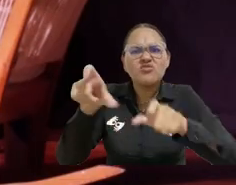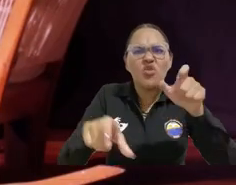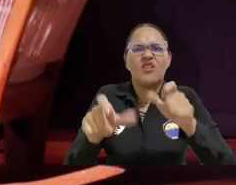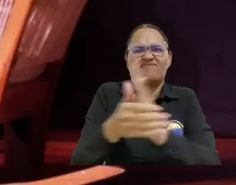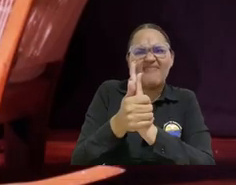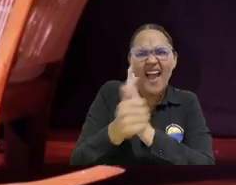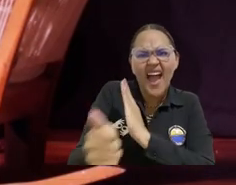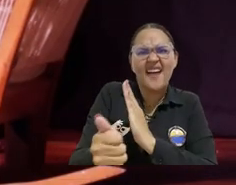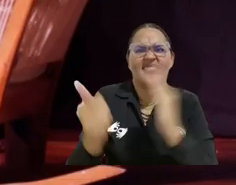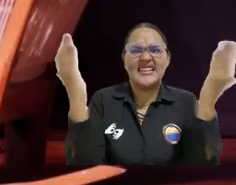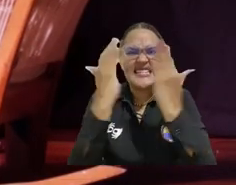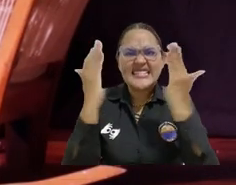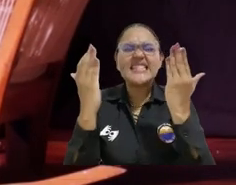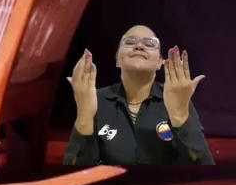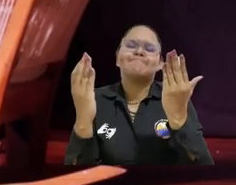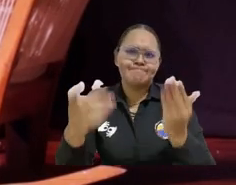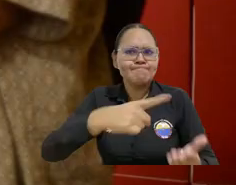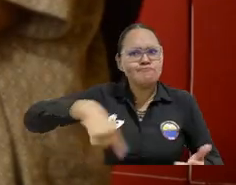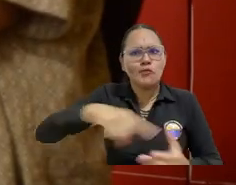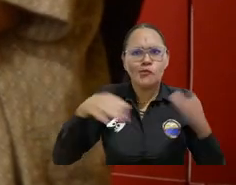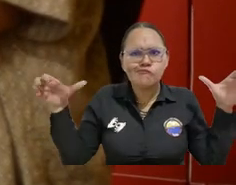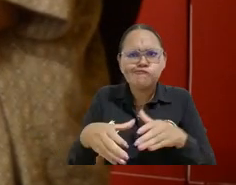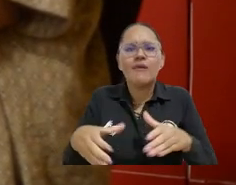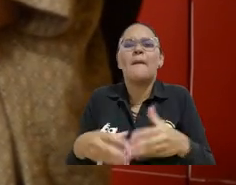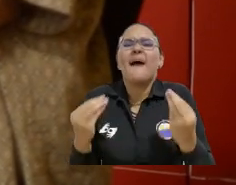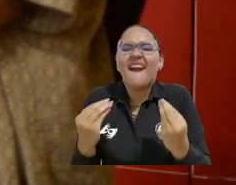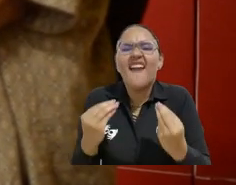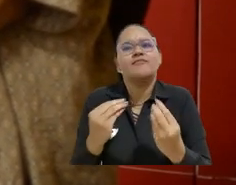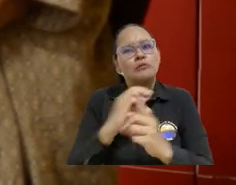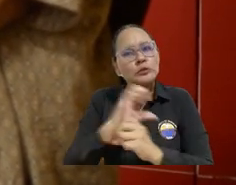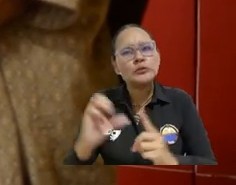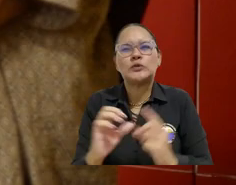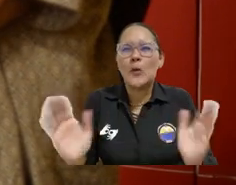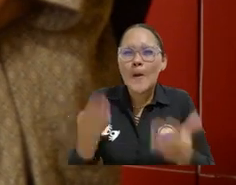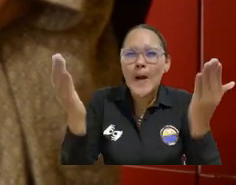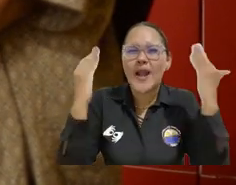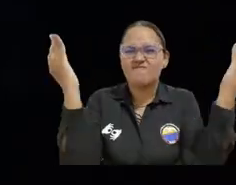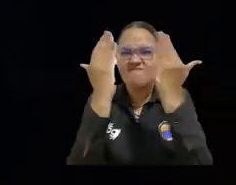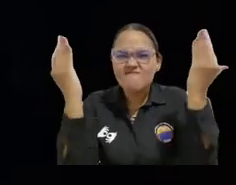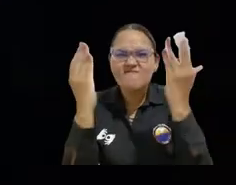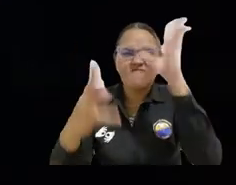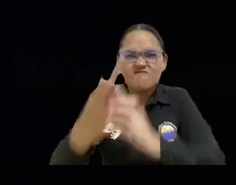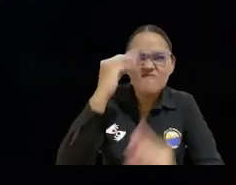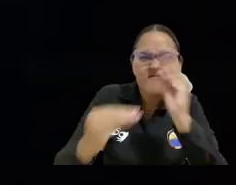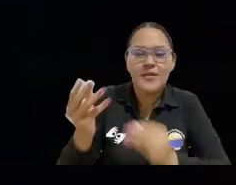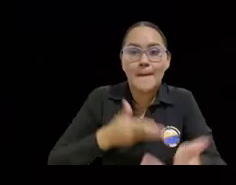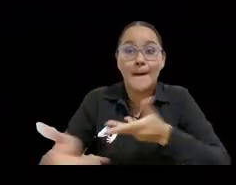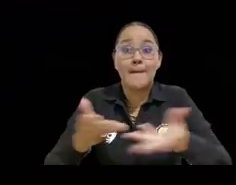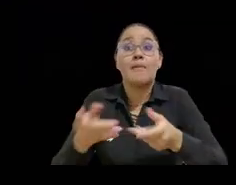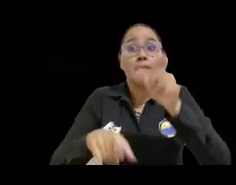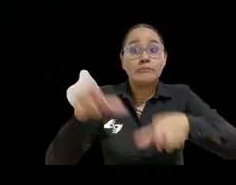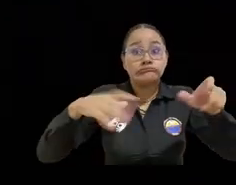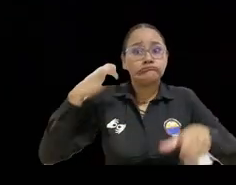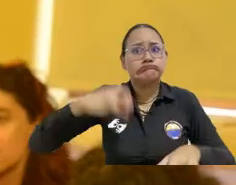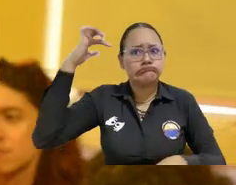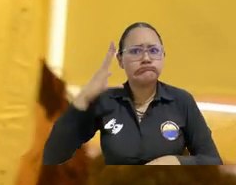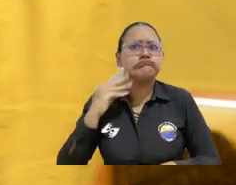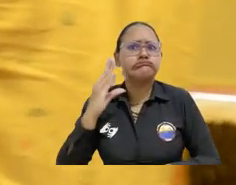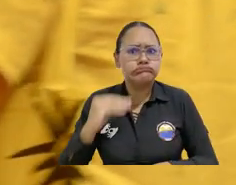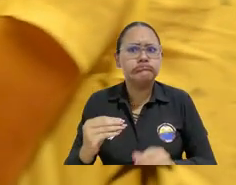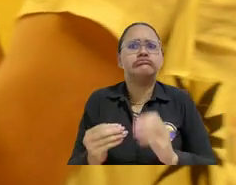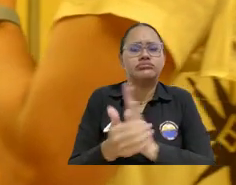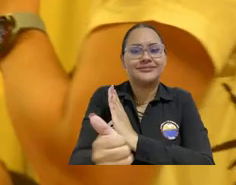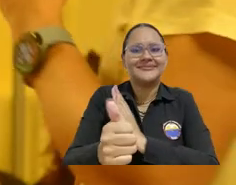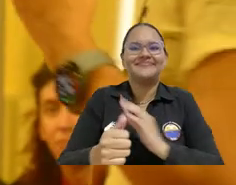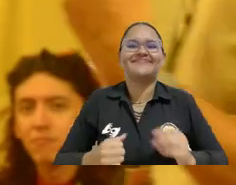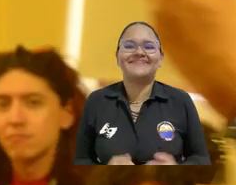presentación de expertos de la industria cinematográfica y así persistir en el fomento de esta cultura y en la formación de una comunidad de